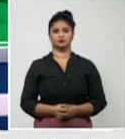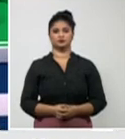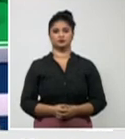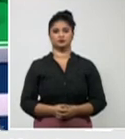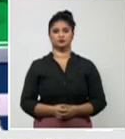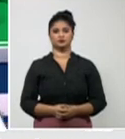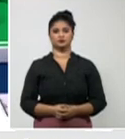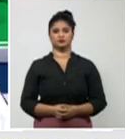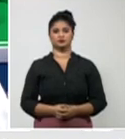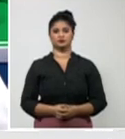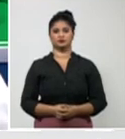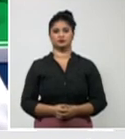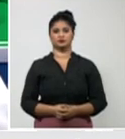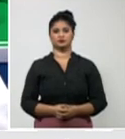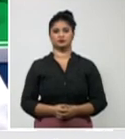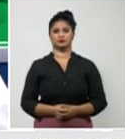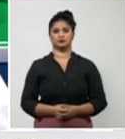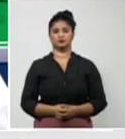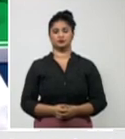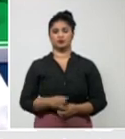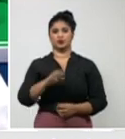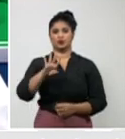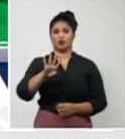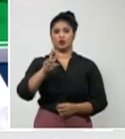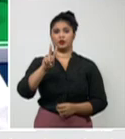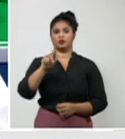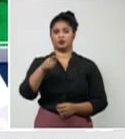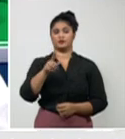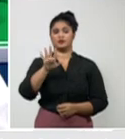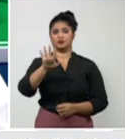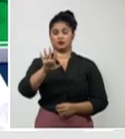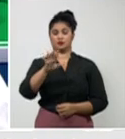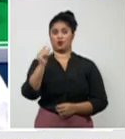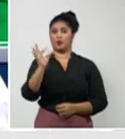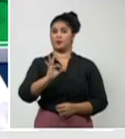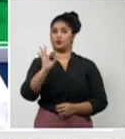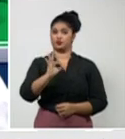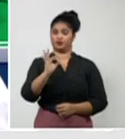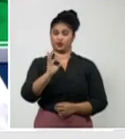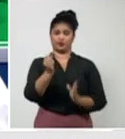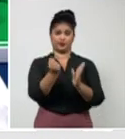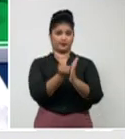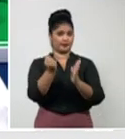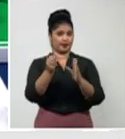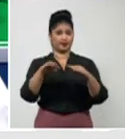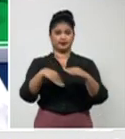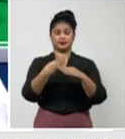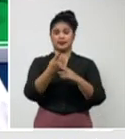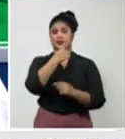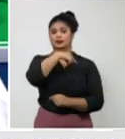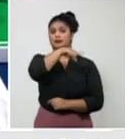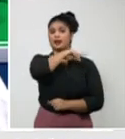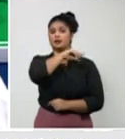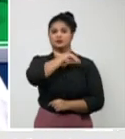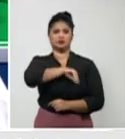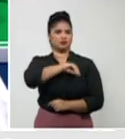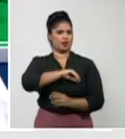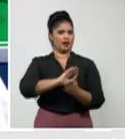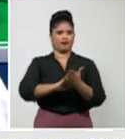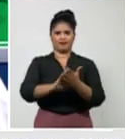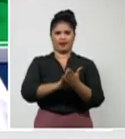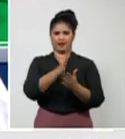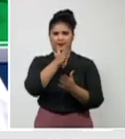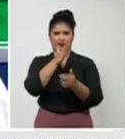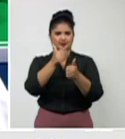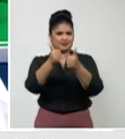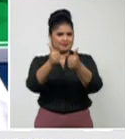El 42,5% de los diagnosticados en el día de ayer totalmente asintomáticos. Sin